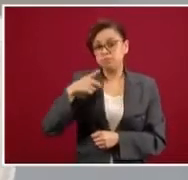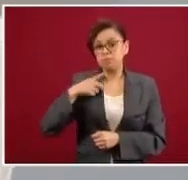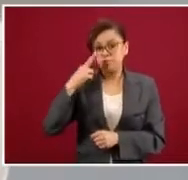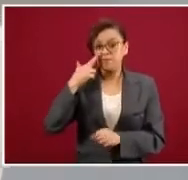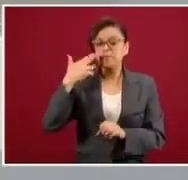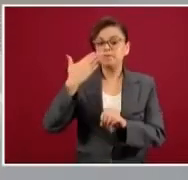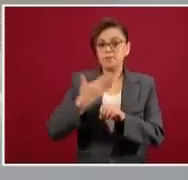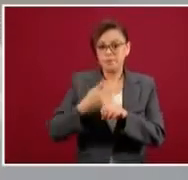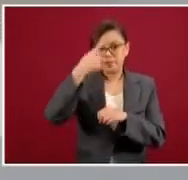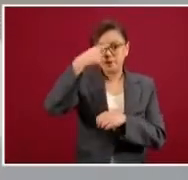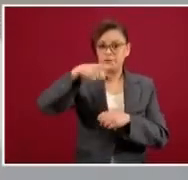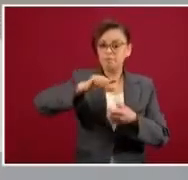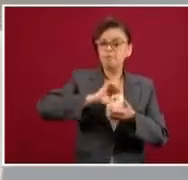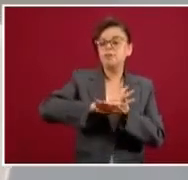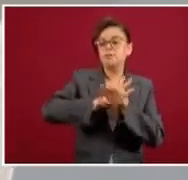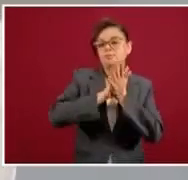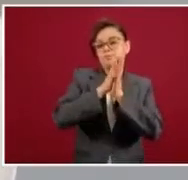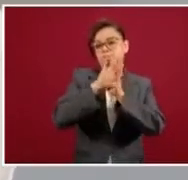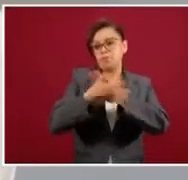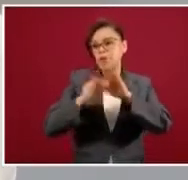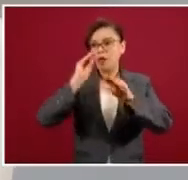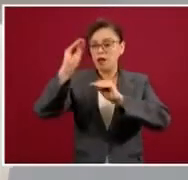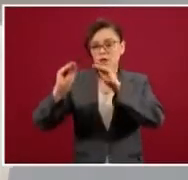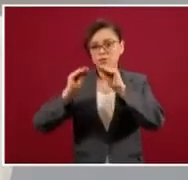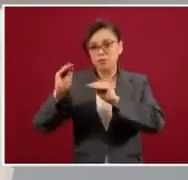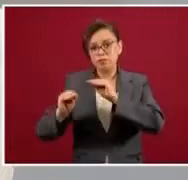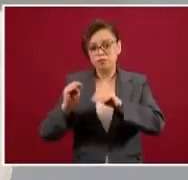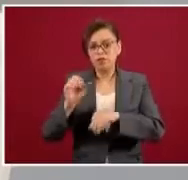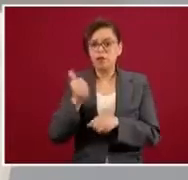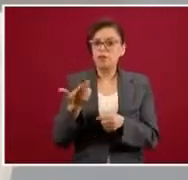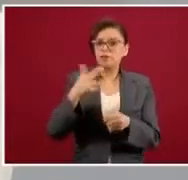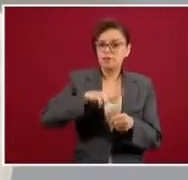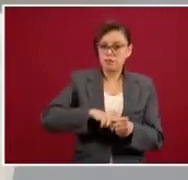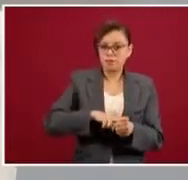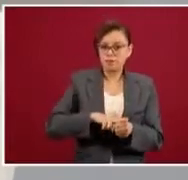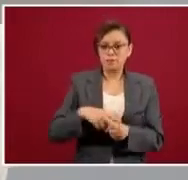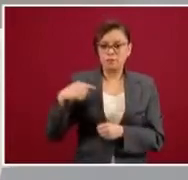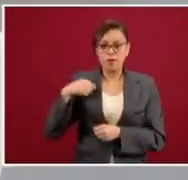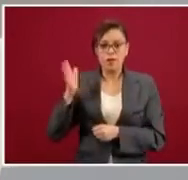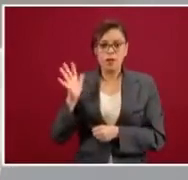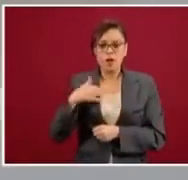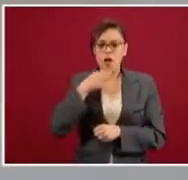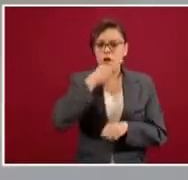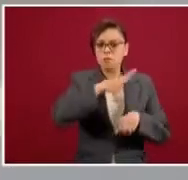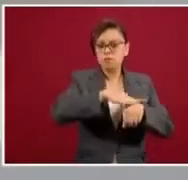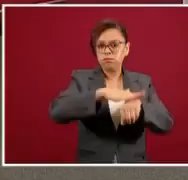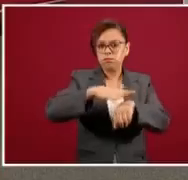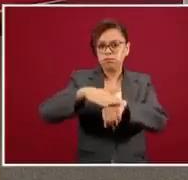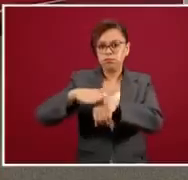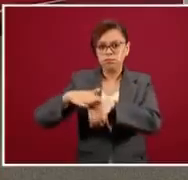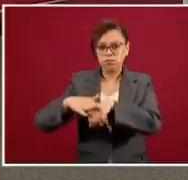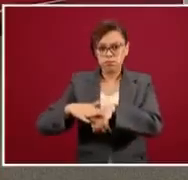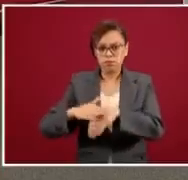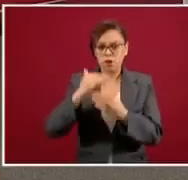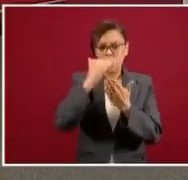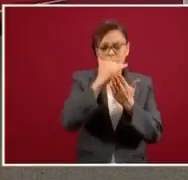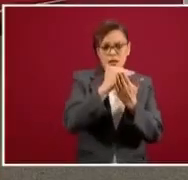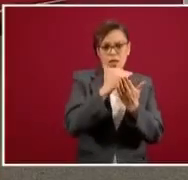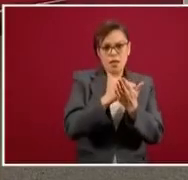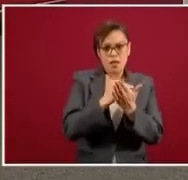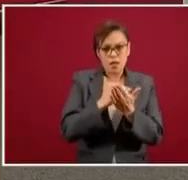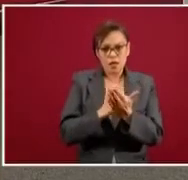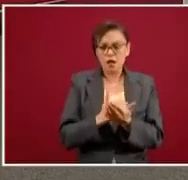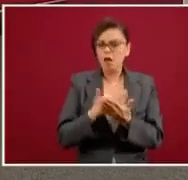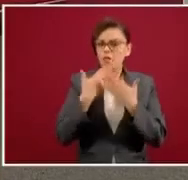reconversión hospitalaria. Nosotros dimos las disposiciones generales, hicimos una guía técnica muy